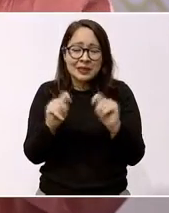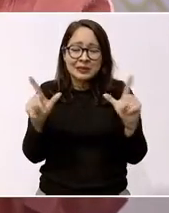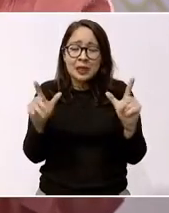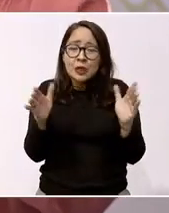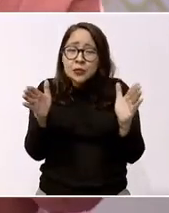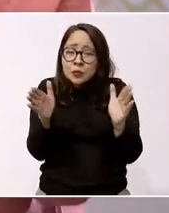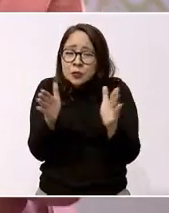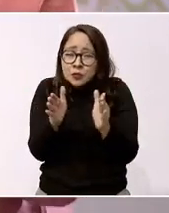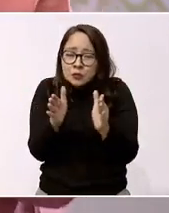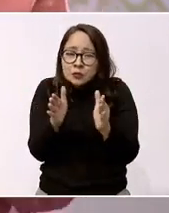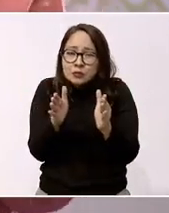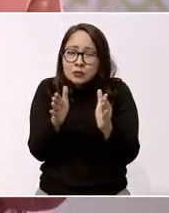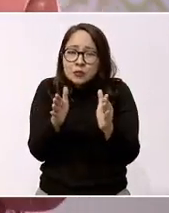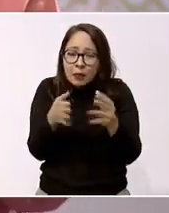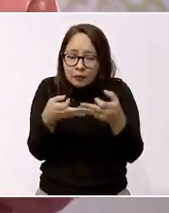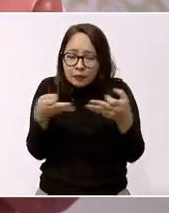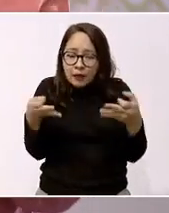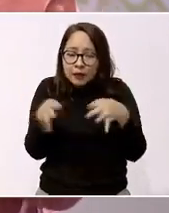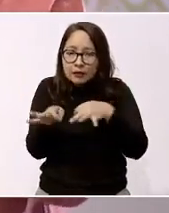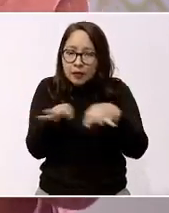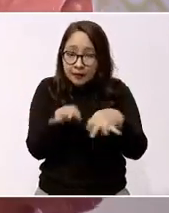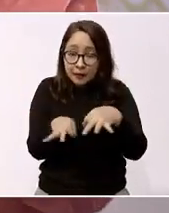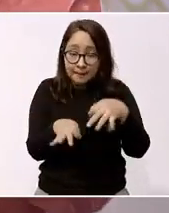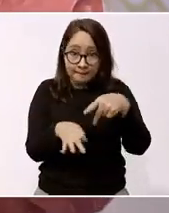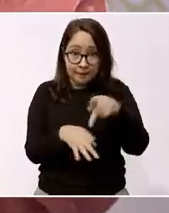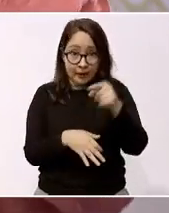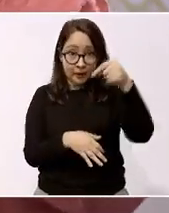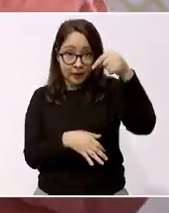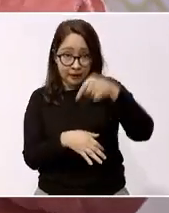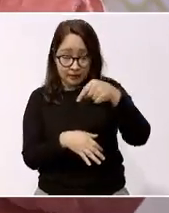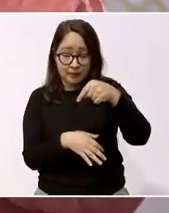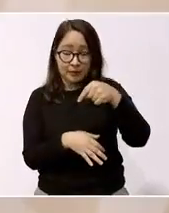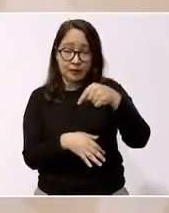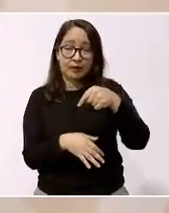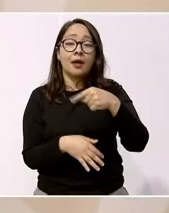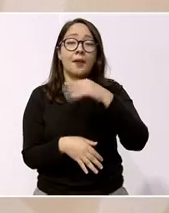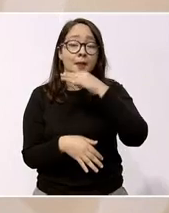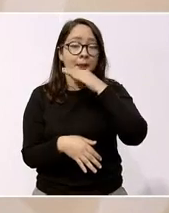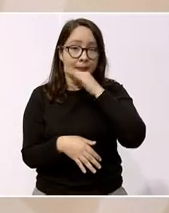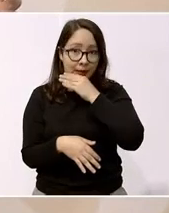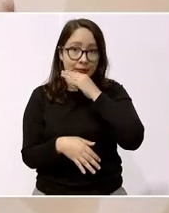pero ahí tienen maíz